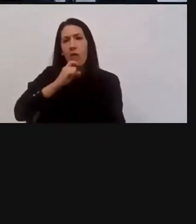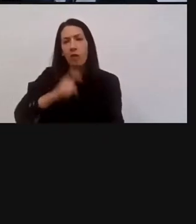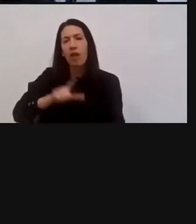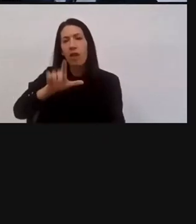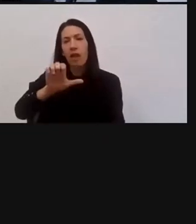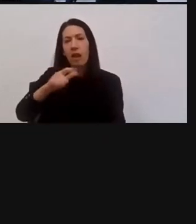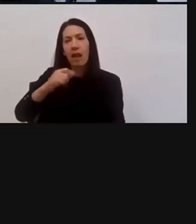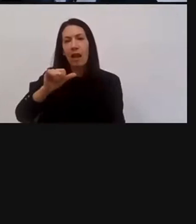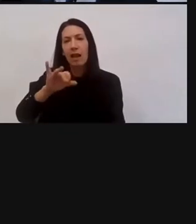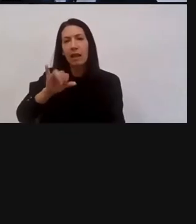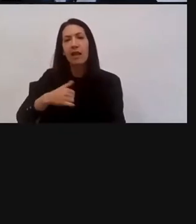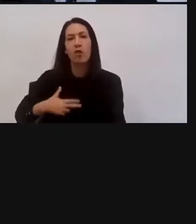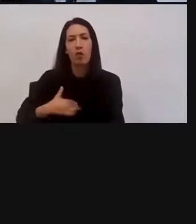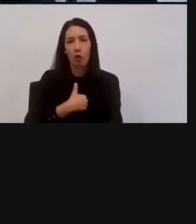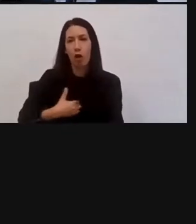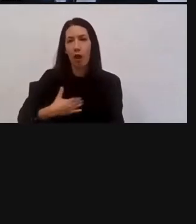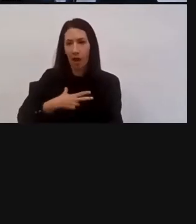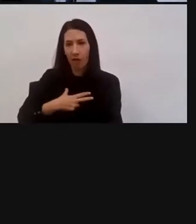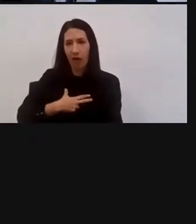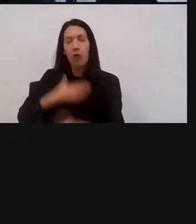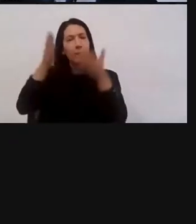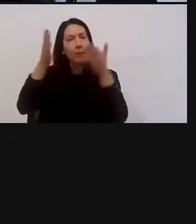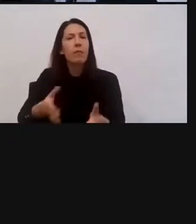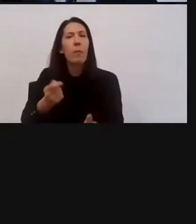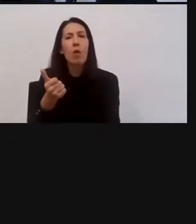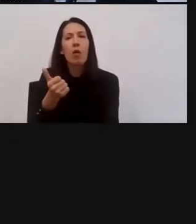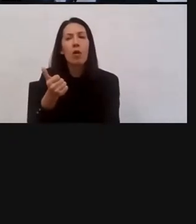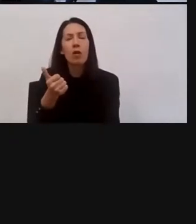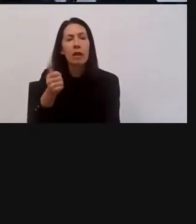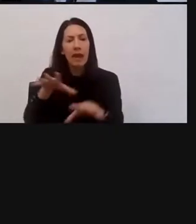abogado. Nicolás, por situarnos, ¿qué son